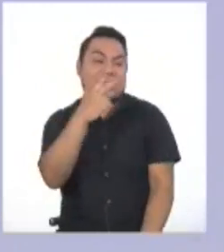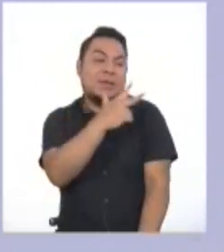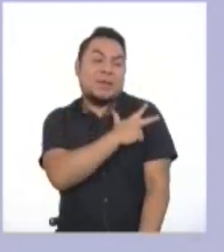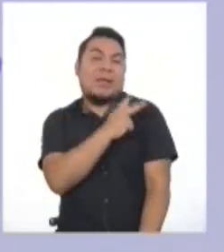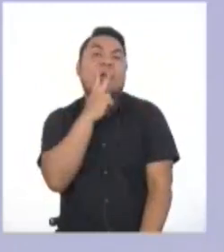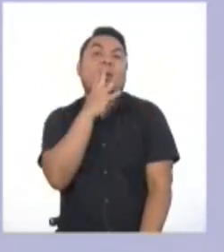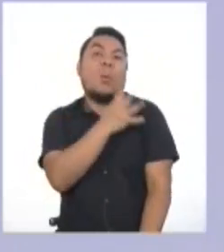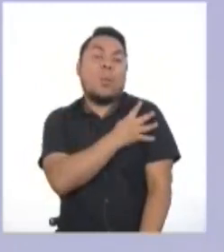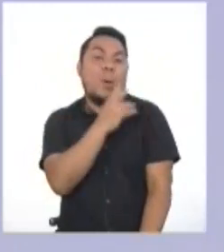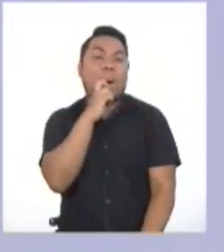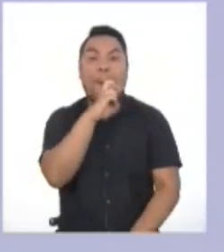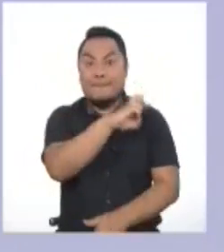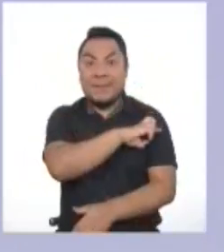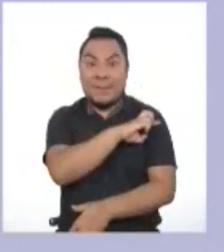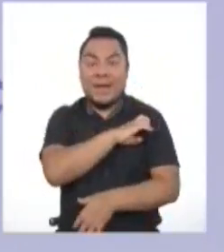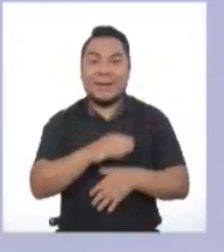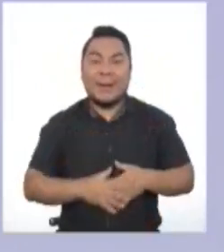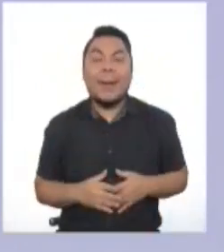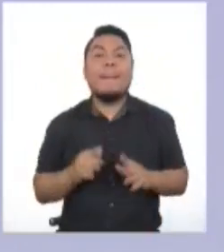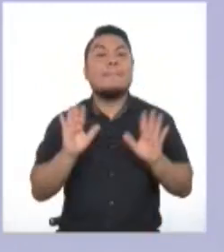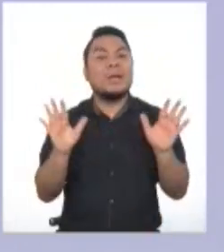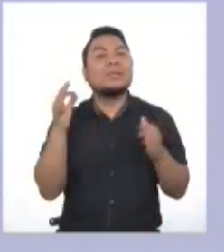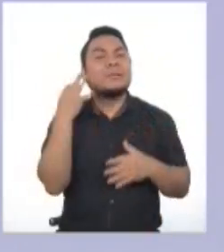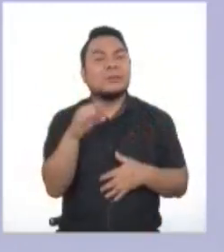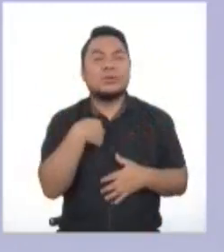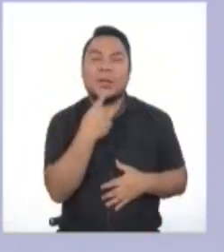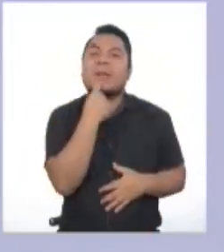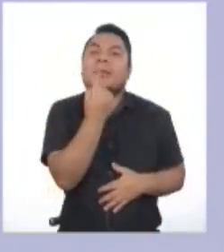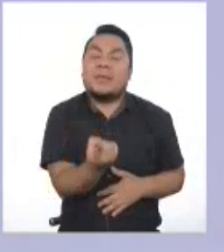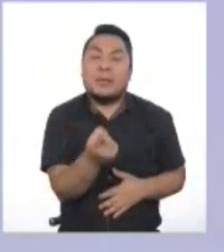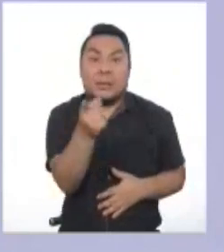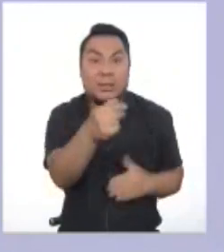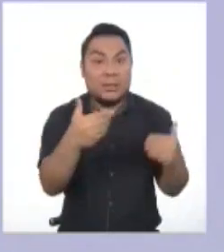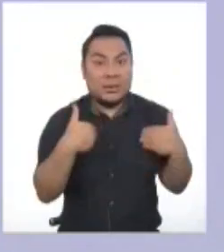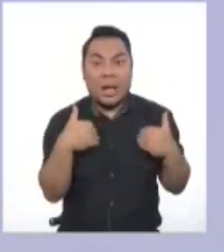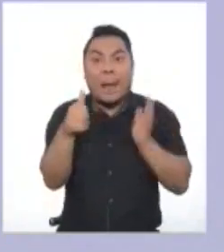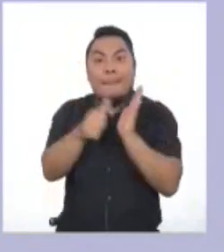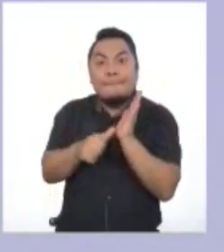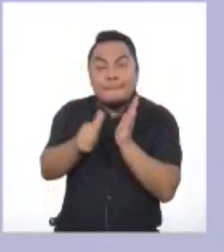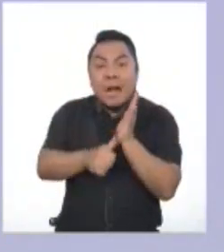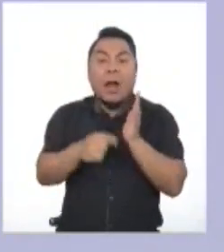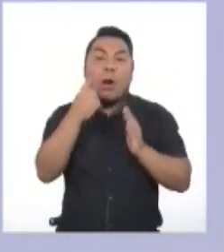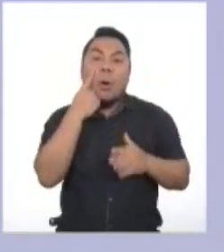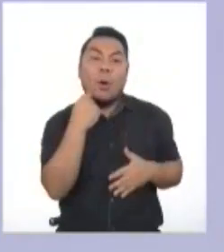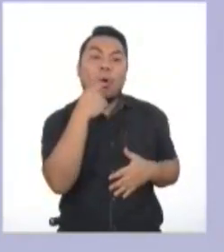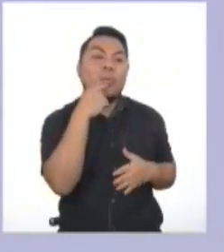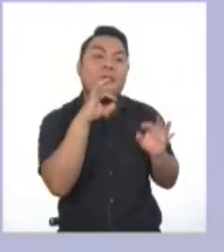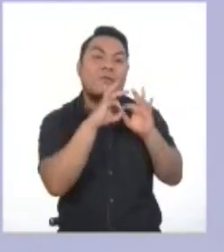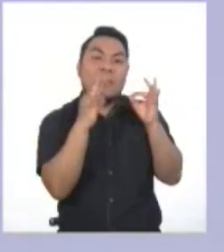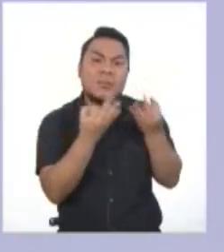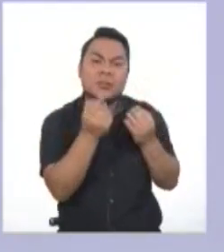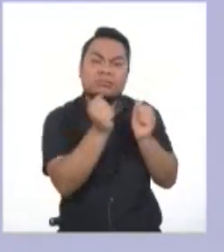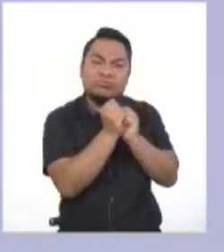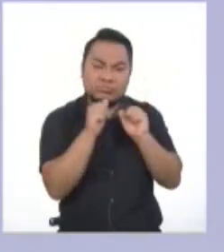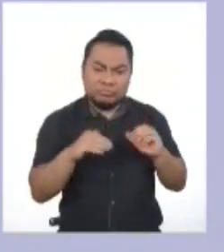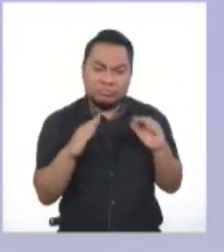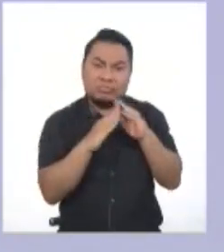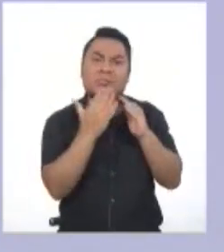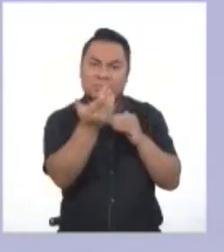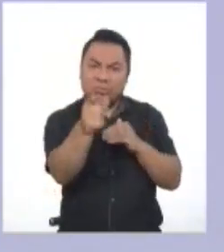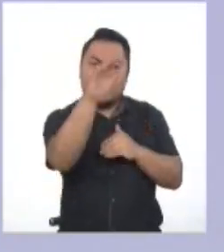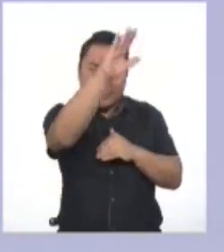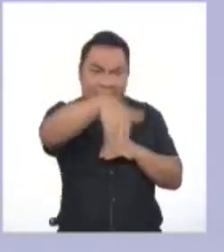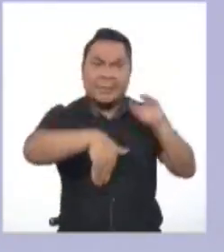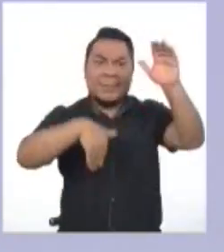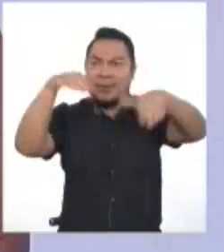tercer y cuarto grado de primaria. Pero como siempre les digo, si tienen alguna hermana, hermano, familiar que viva contigo,